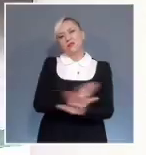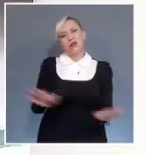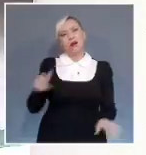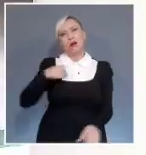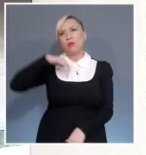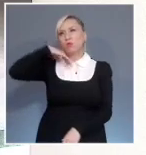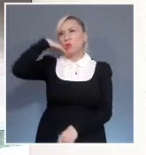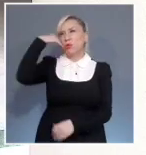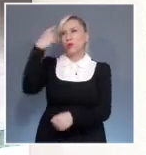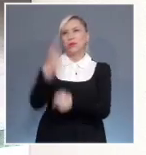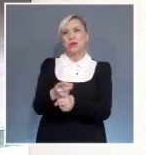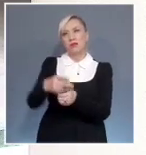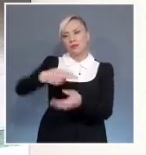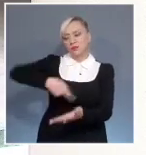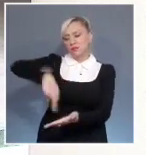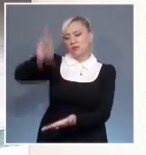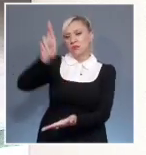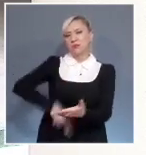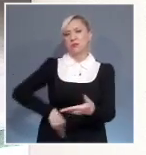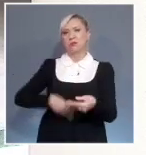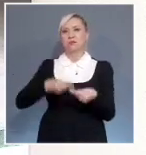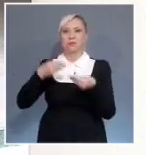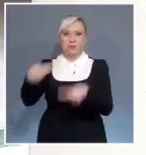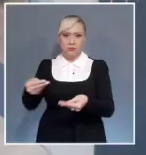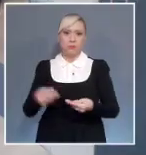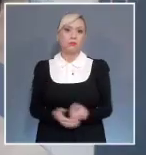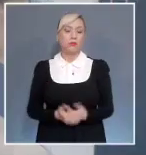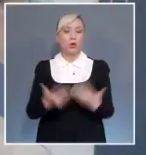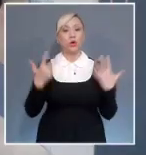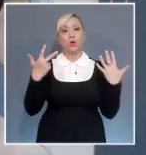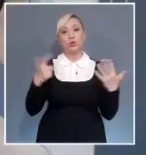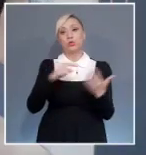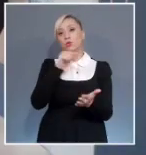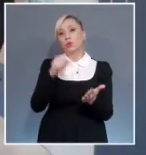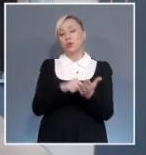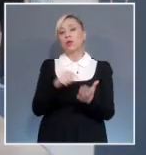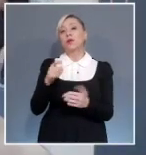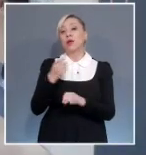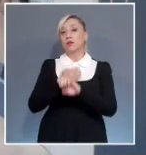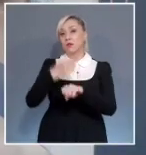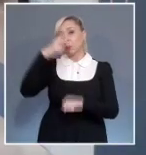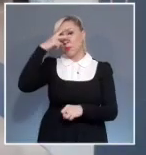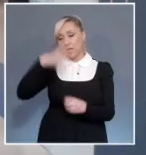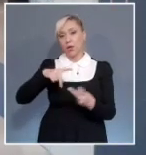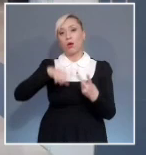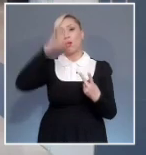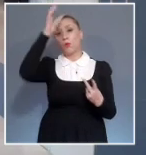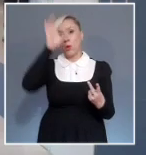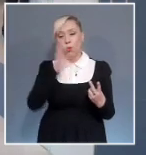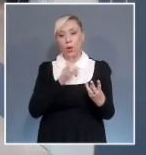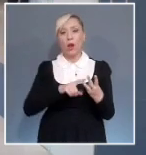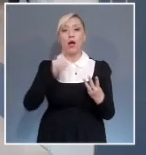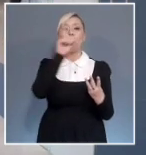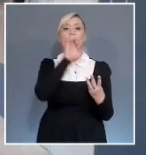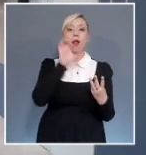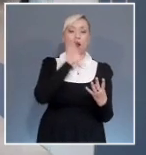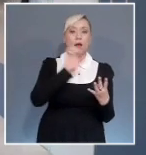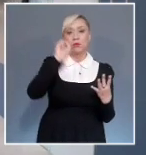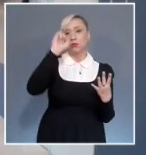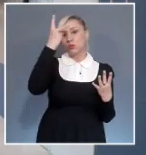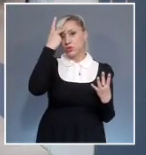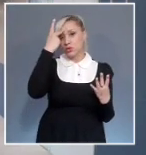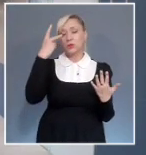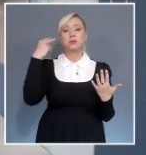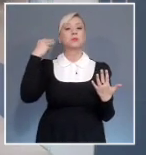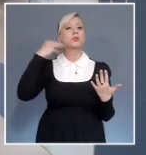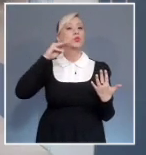firmarla. Otros lugares que aprobaron esta ley son Estado de México, Coahuila, Aguascalientes, San Luis Potosí, Michoacán, Hidalgo